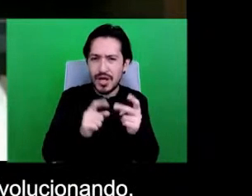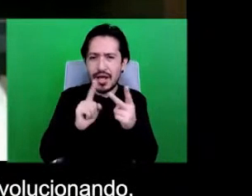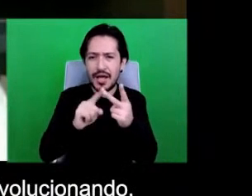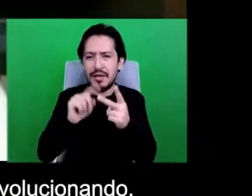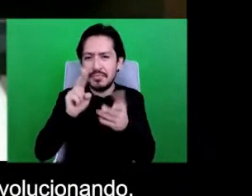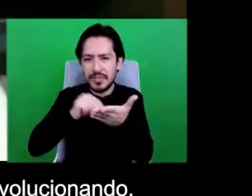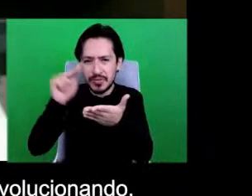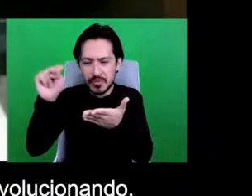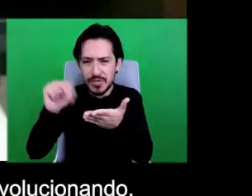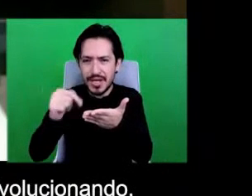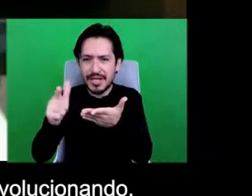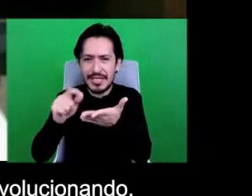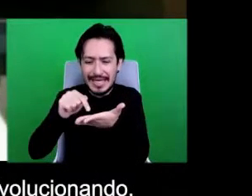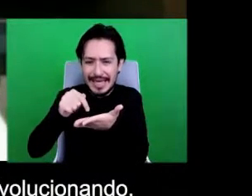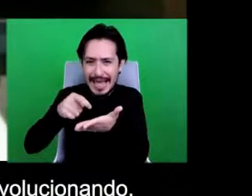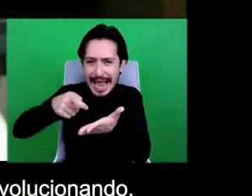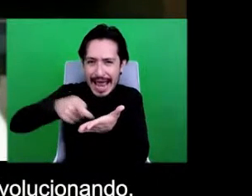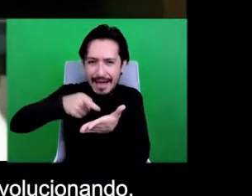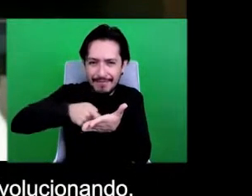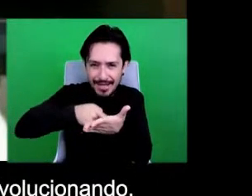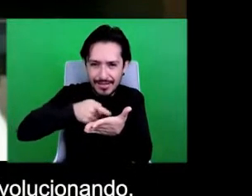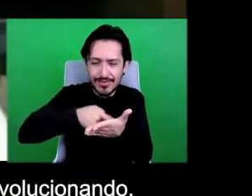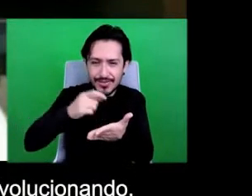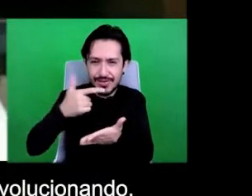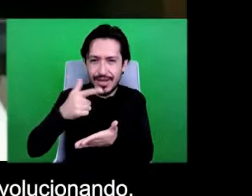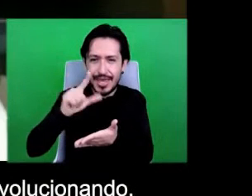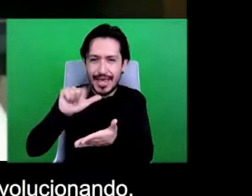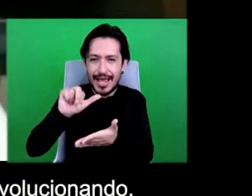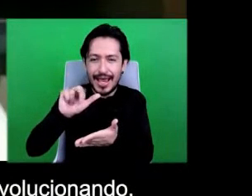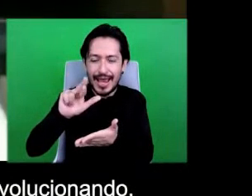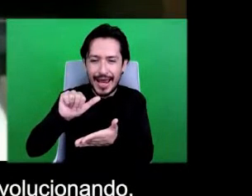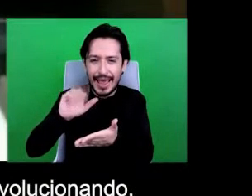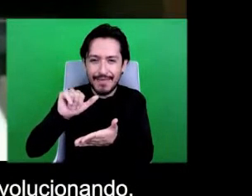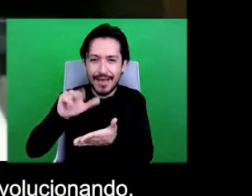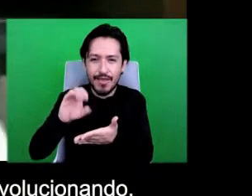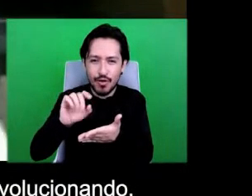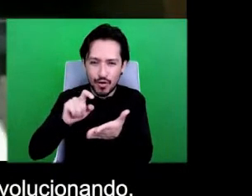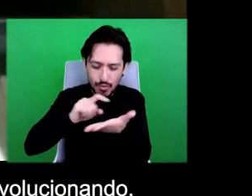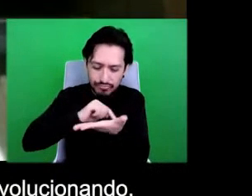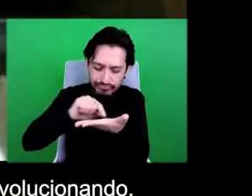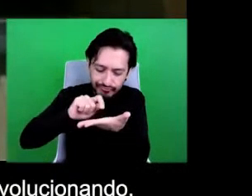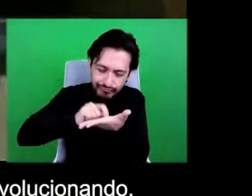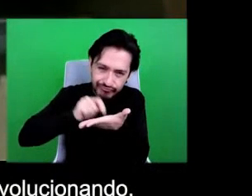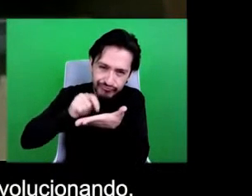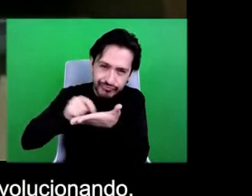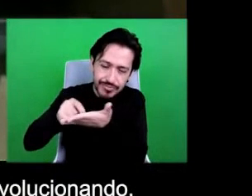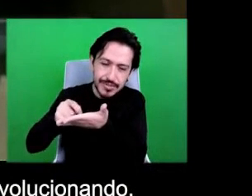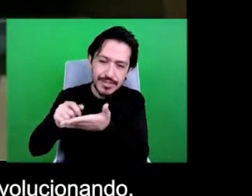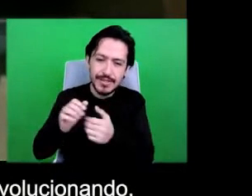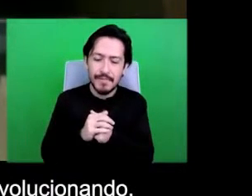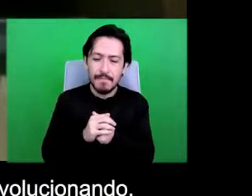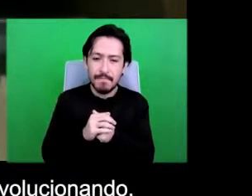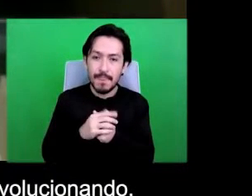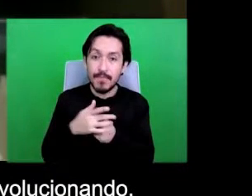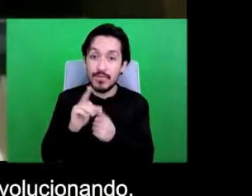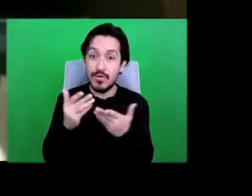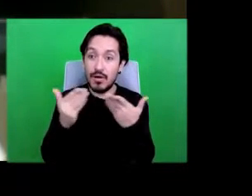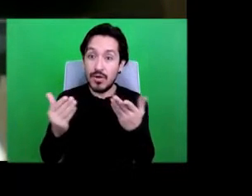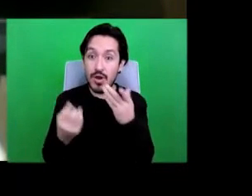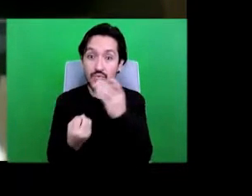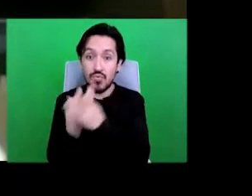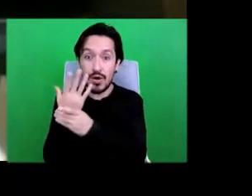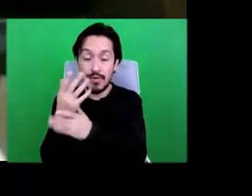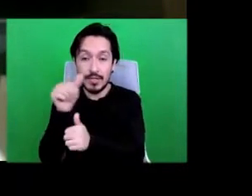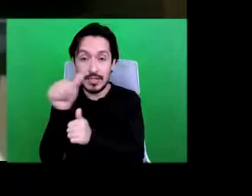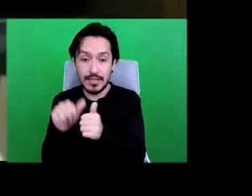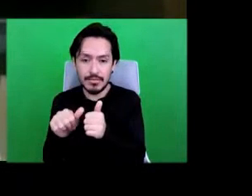Pues muchas, o sea, ha ido evolucionando y cualquier persona que esté como promotor, en mi